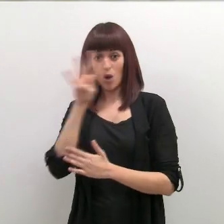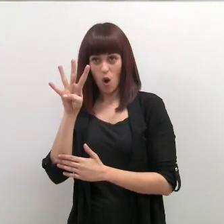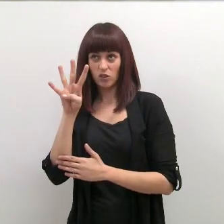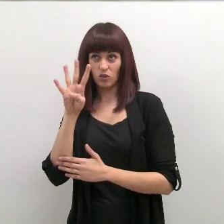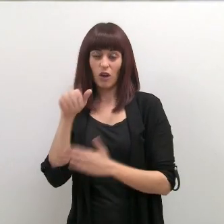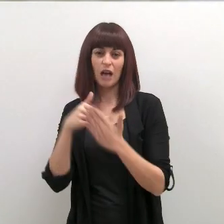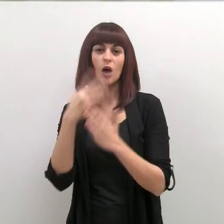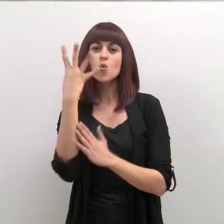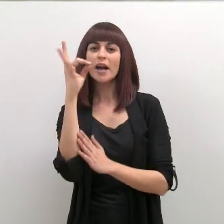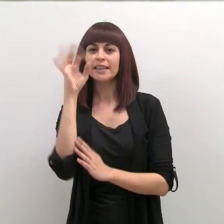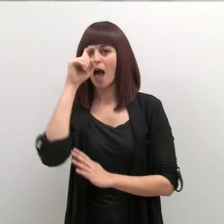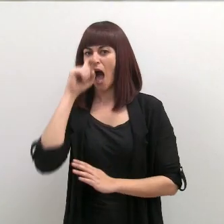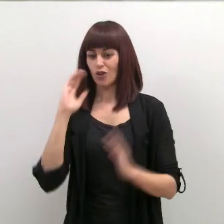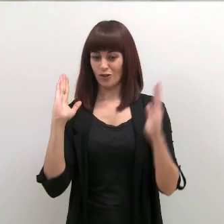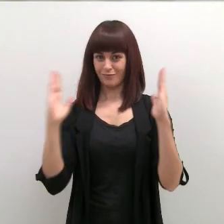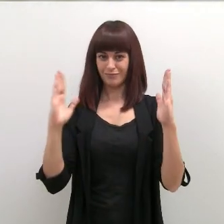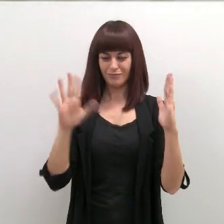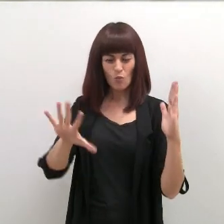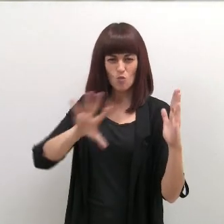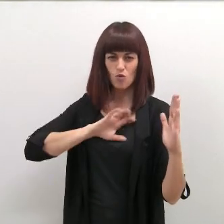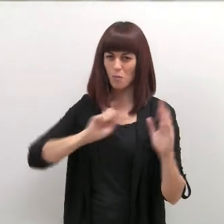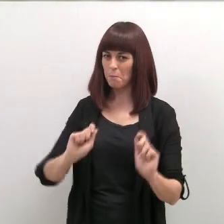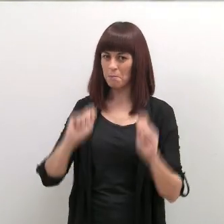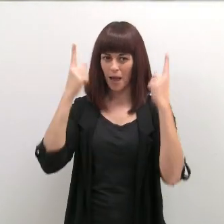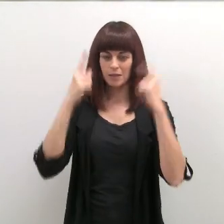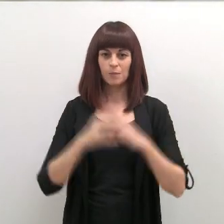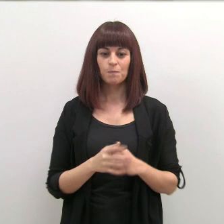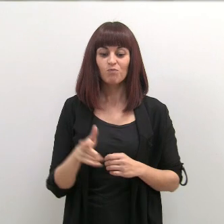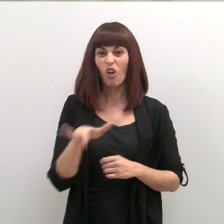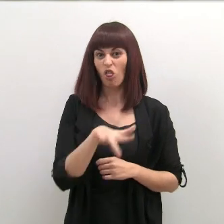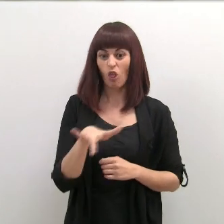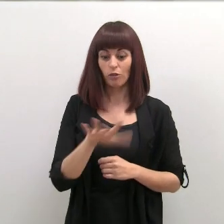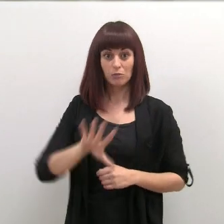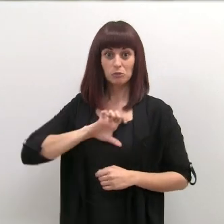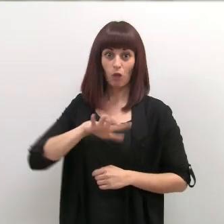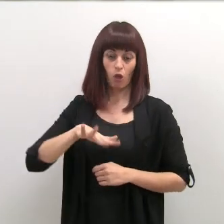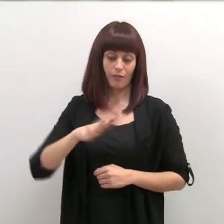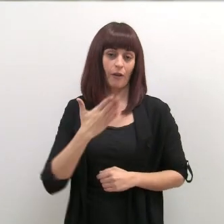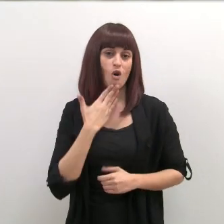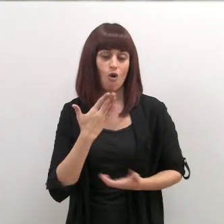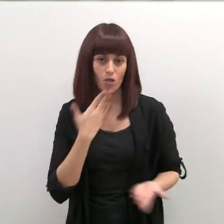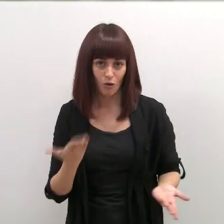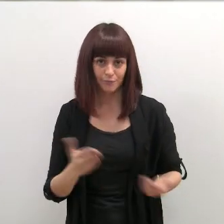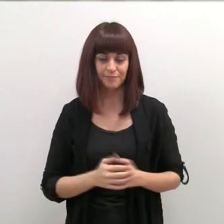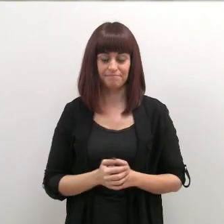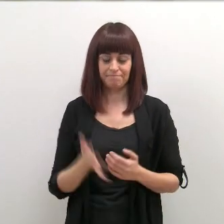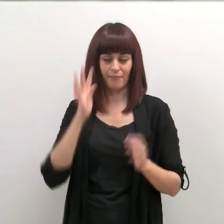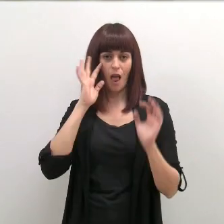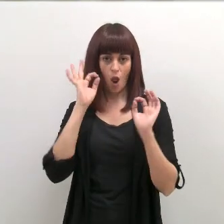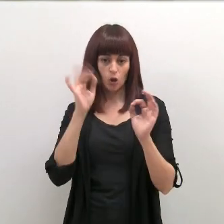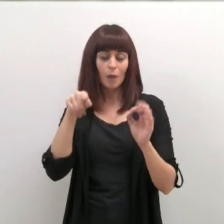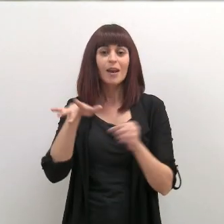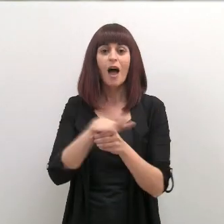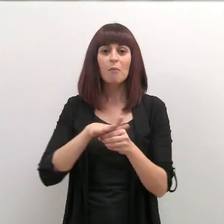años especialmente. Y se han producido especialmente en el ocio, como es por otro lado es razonable, y en el